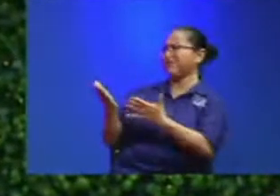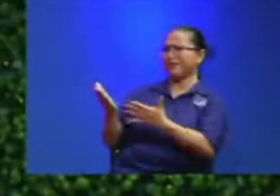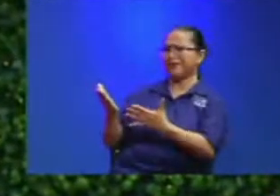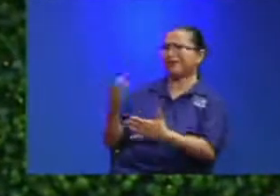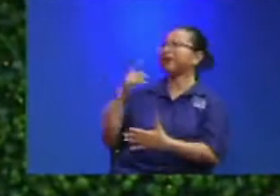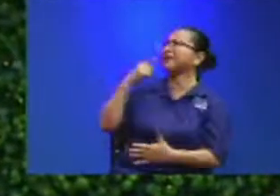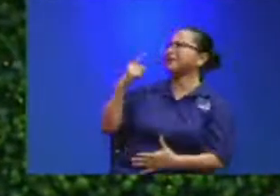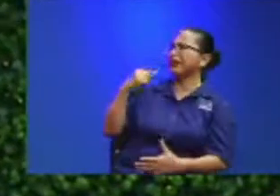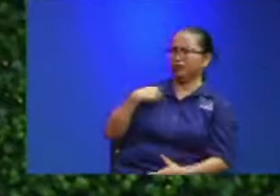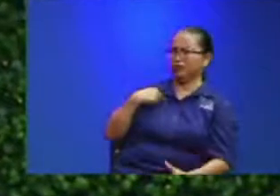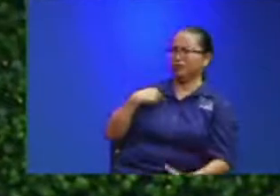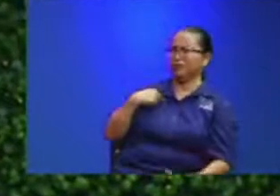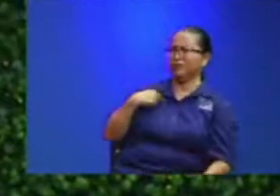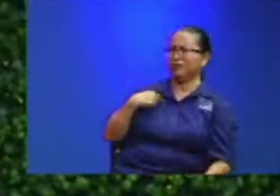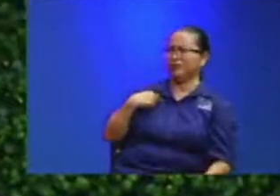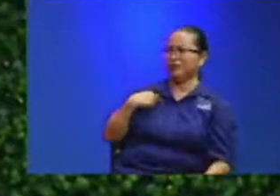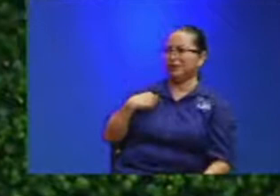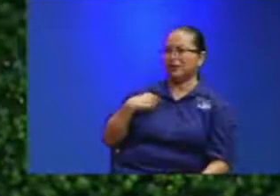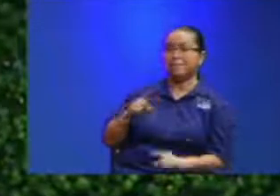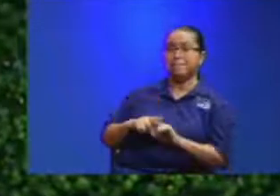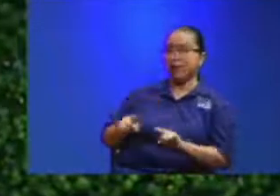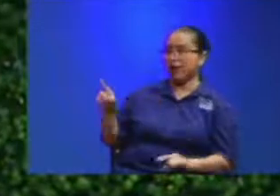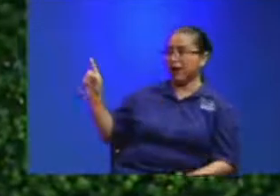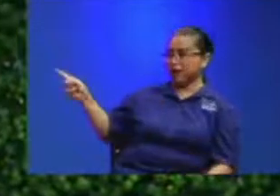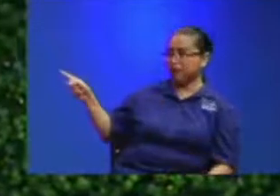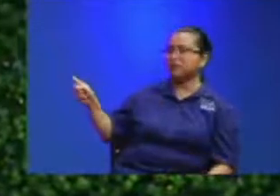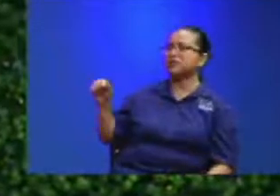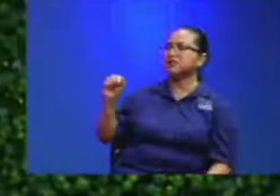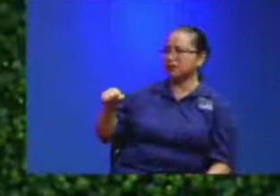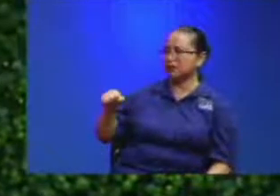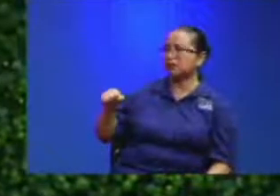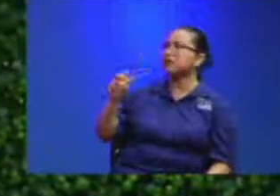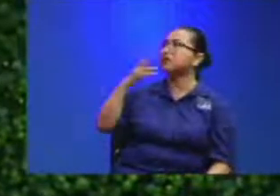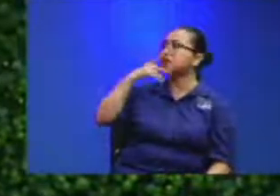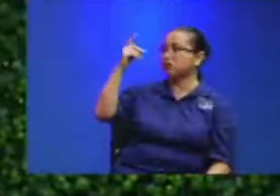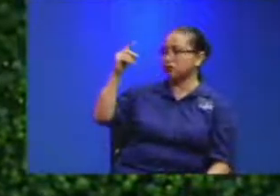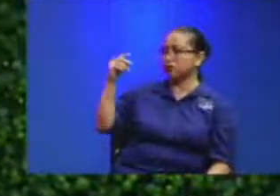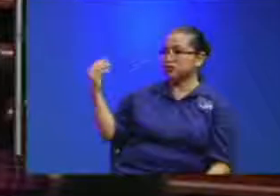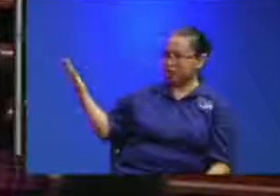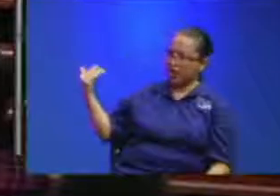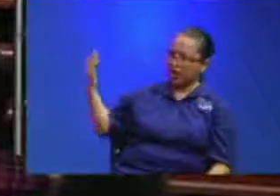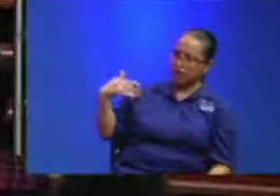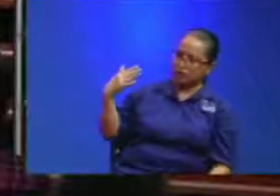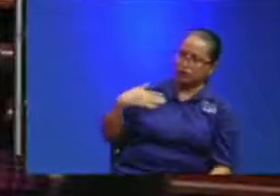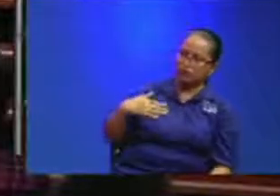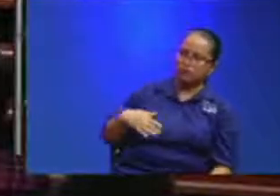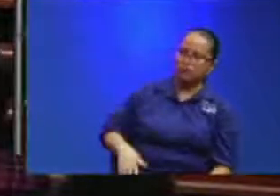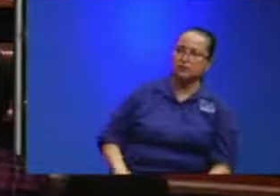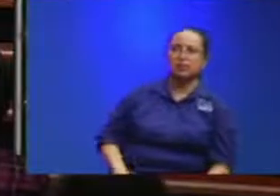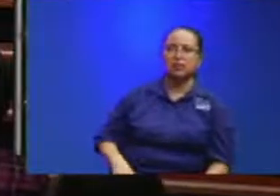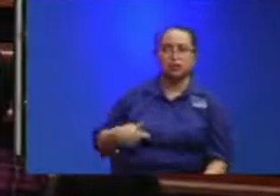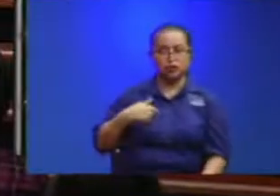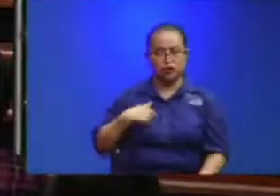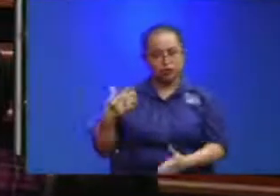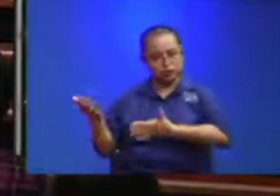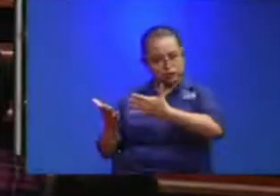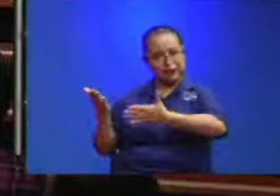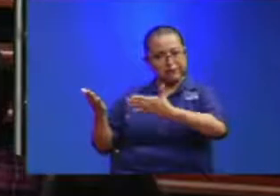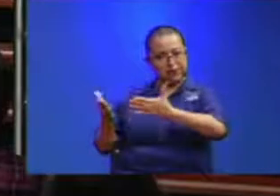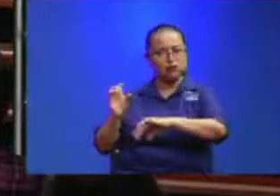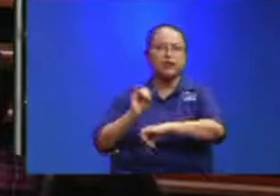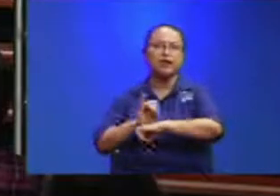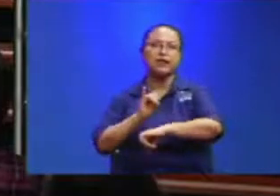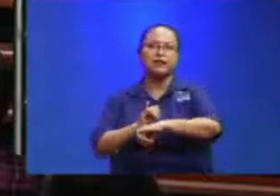necio pero aquellos los llamo yo estaba en un culto una vez hermanos bien tremendo